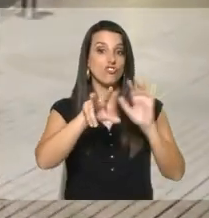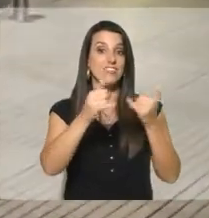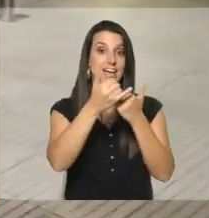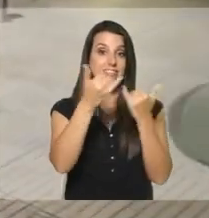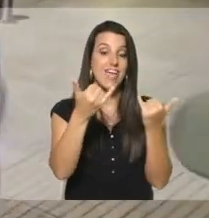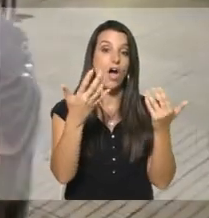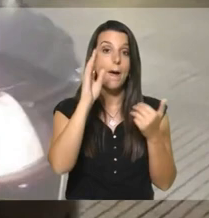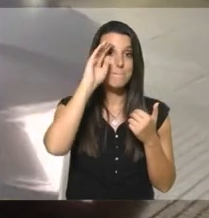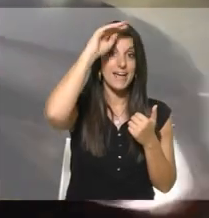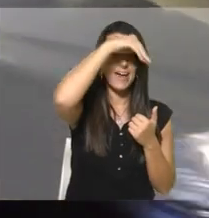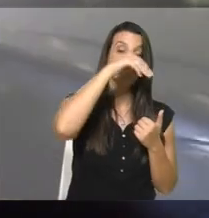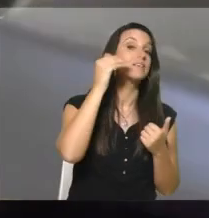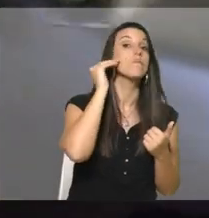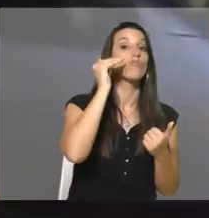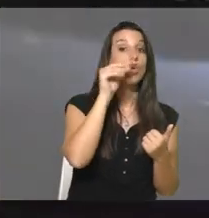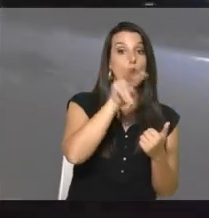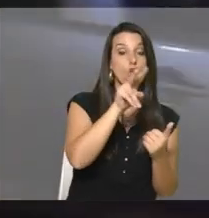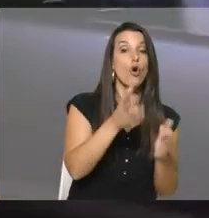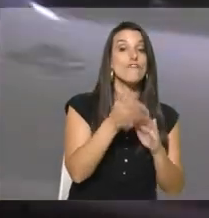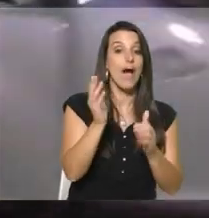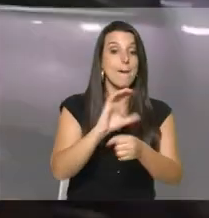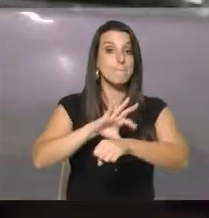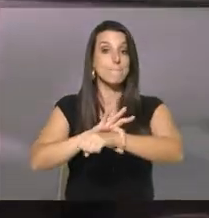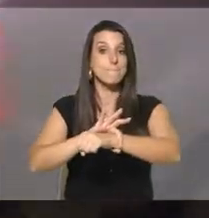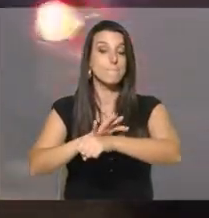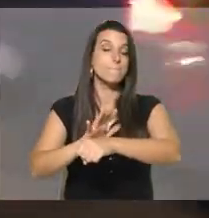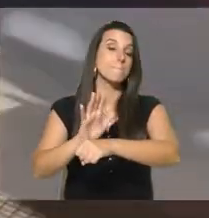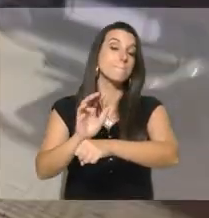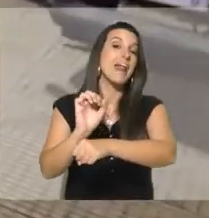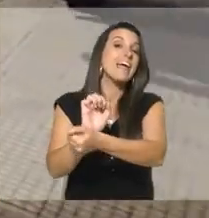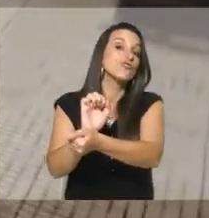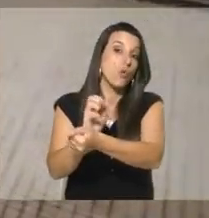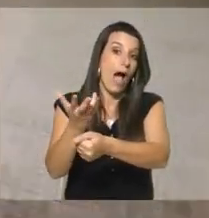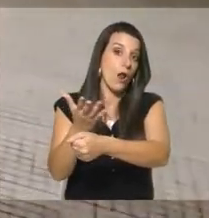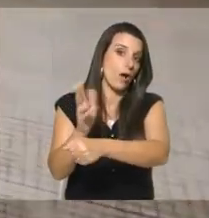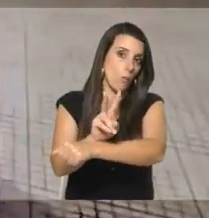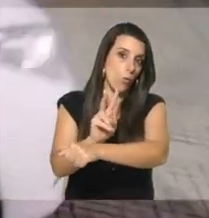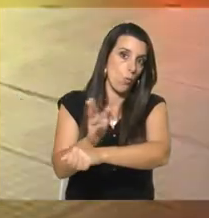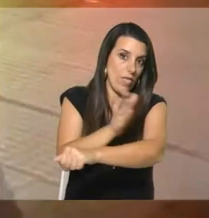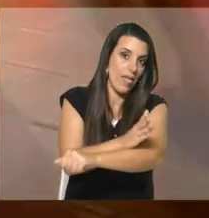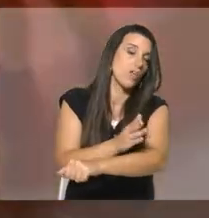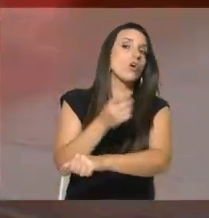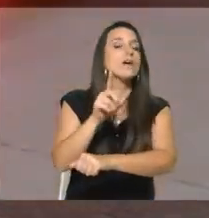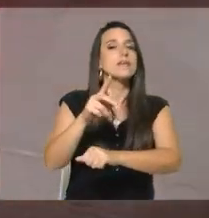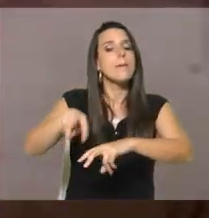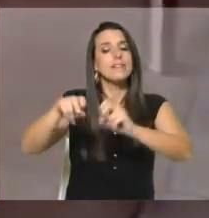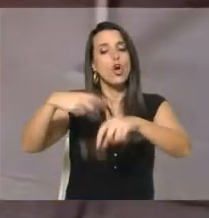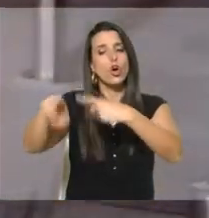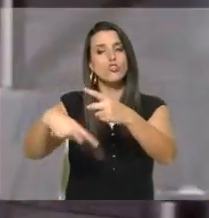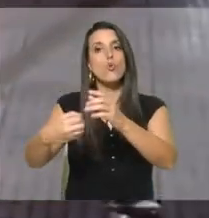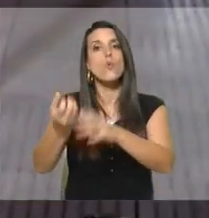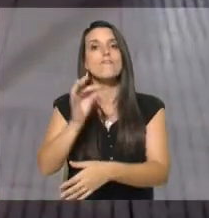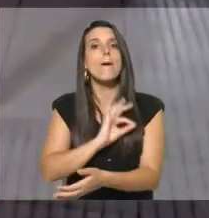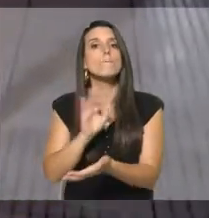Gustavo penadés y Sebastián mauvesin permanecerán en prisión preventiva se continuará investigación y no se descarta la colección de nuevas